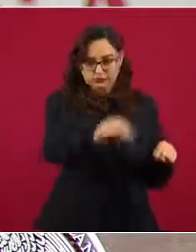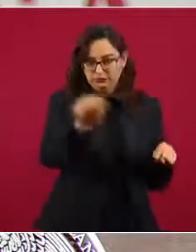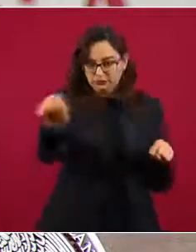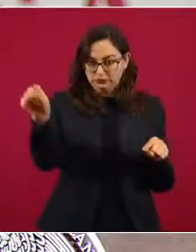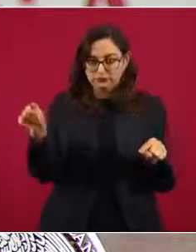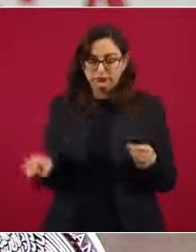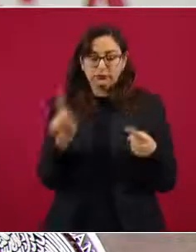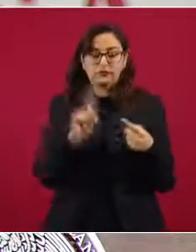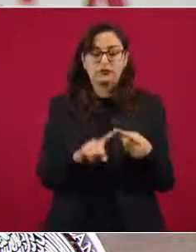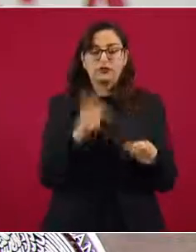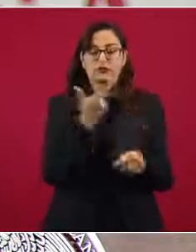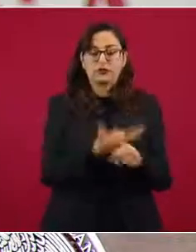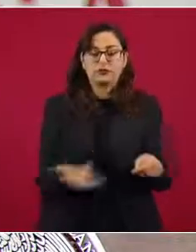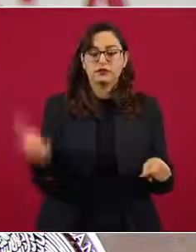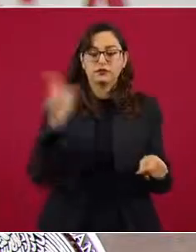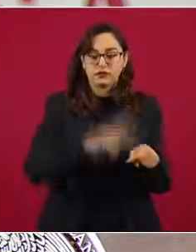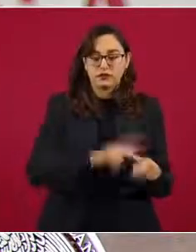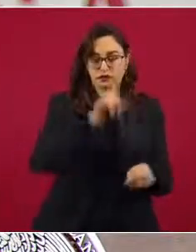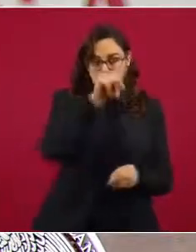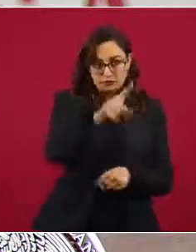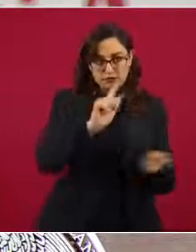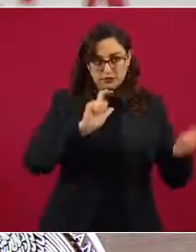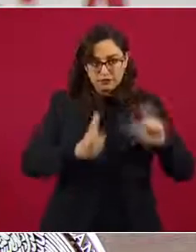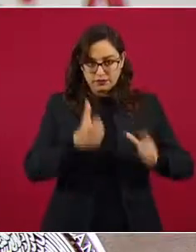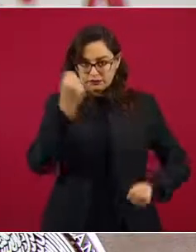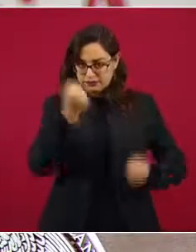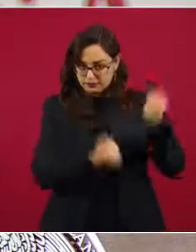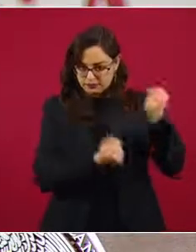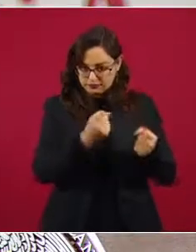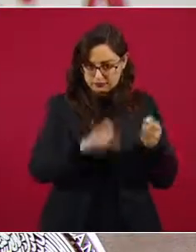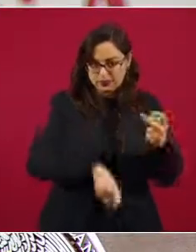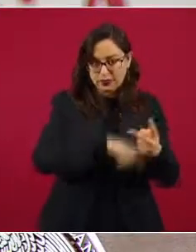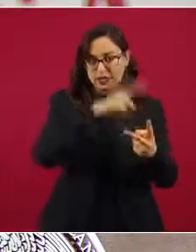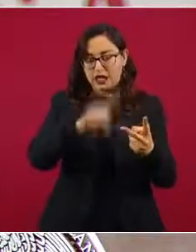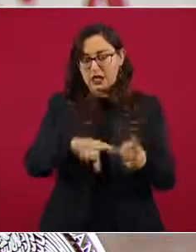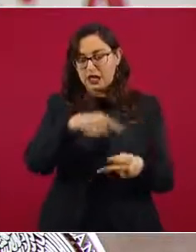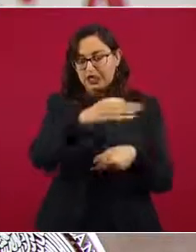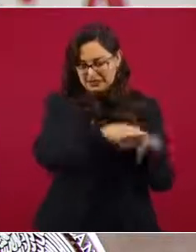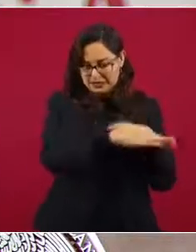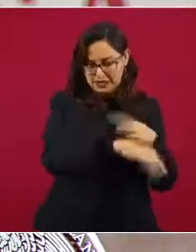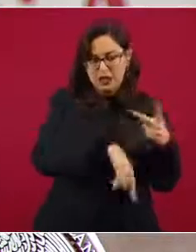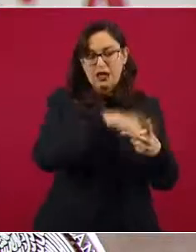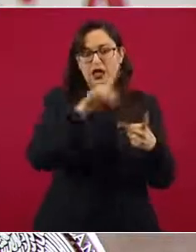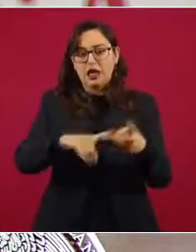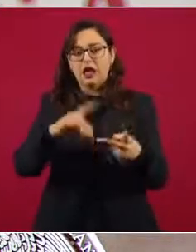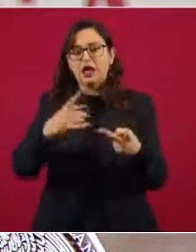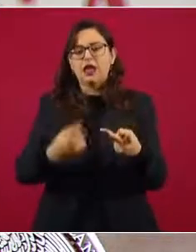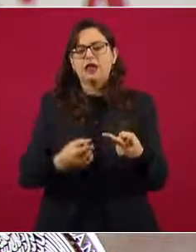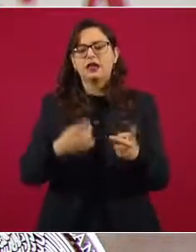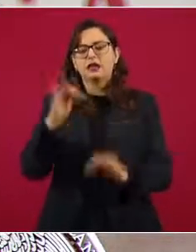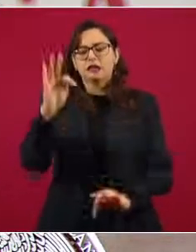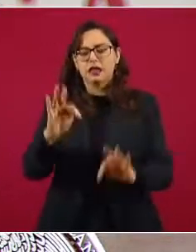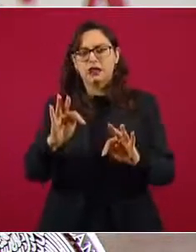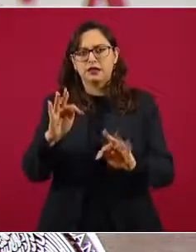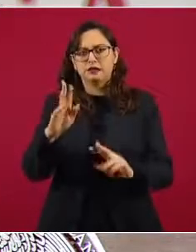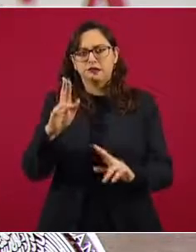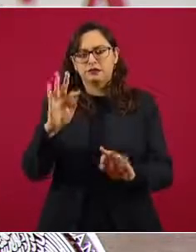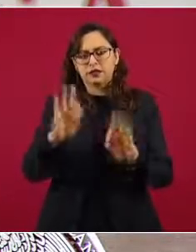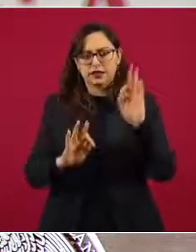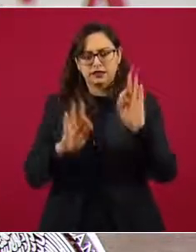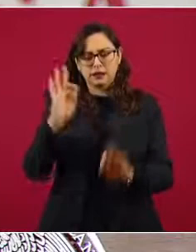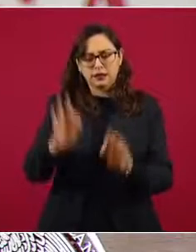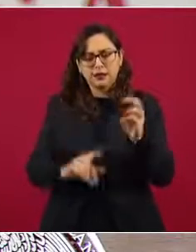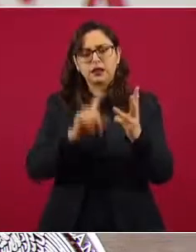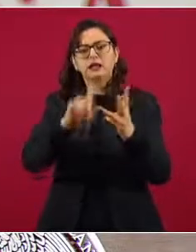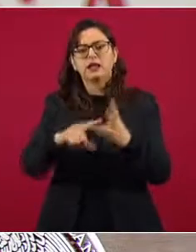del Hospital Temporal del Autódromo, en Tlalnepantla, en Iztapalapa, y en unidades nuevas